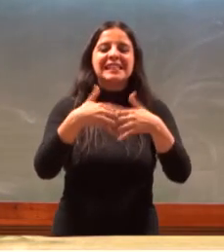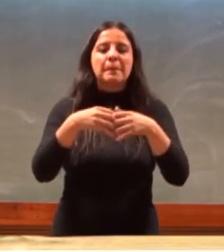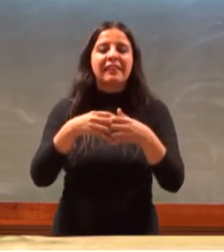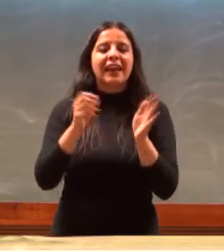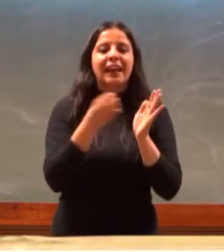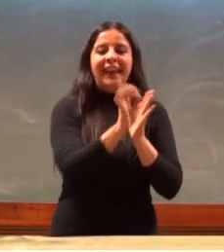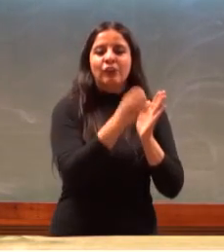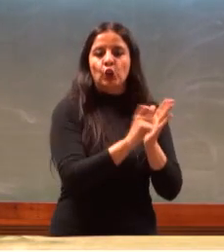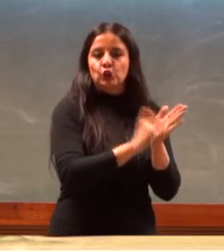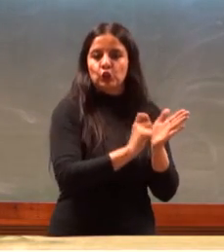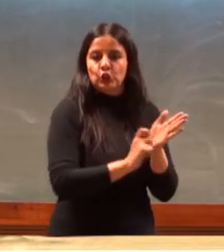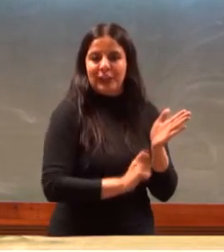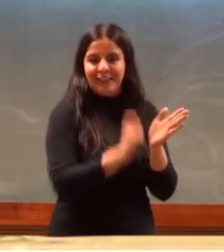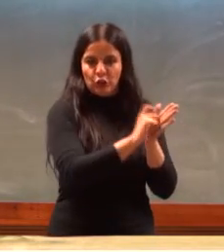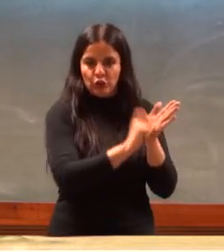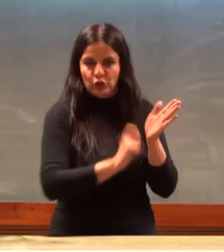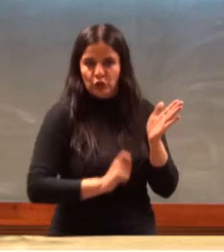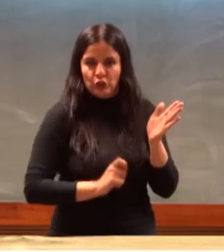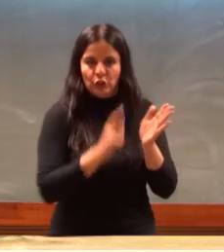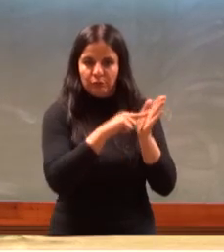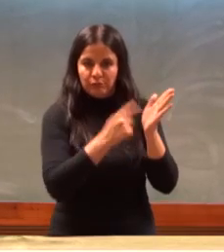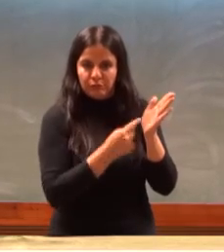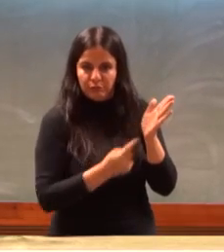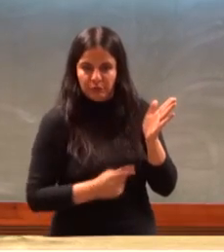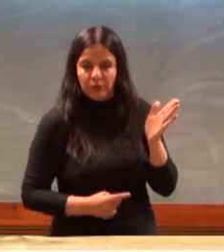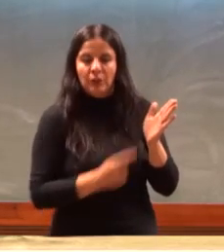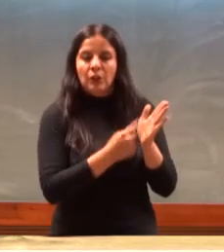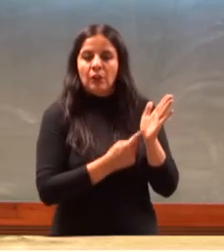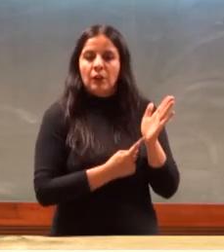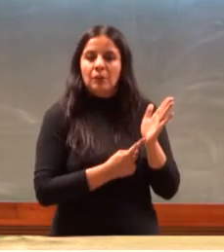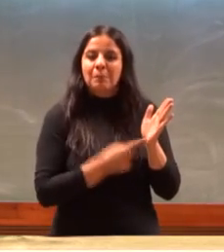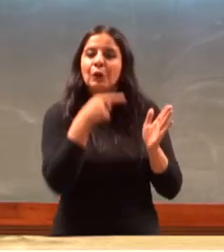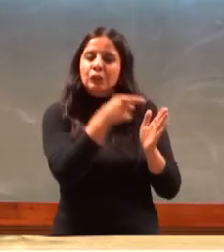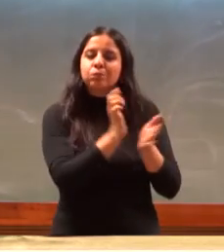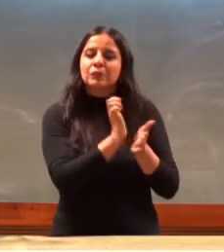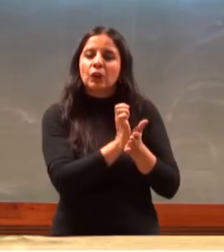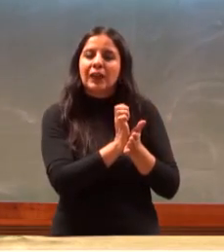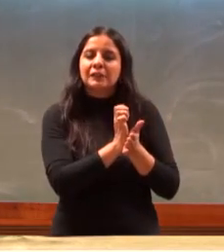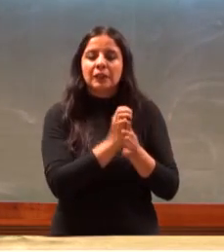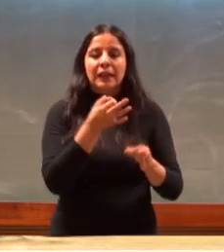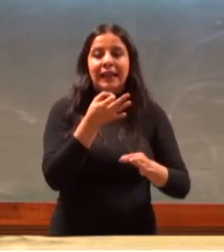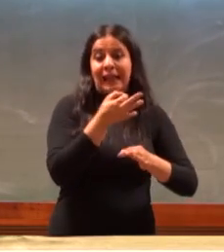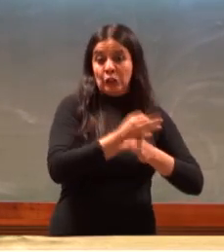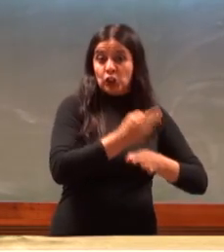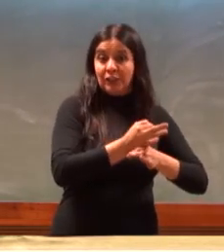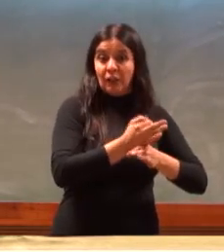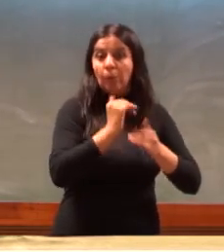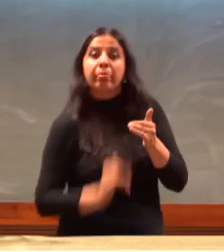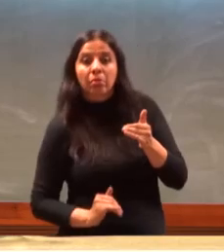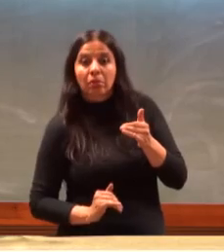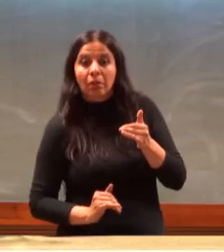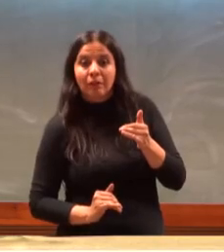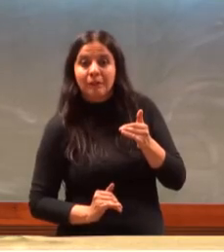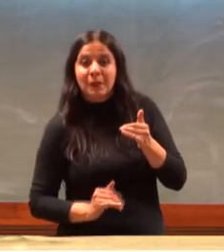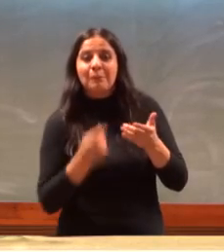análisis críticos de todo tipo respecto a la de jerarquización del trabajo docente generando circuitos